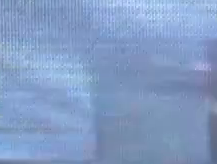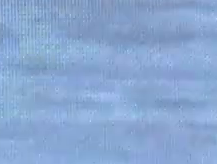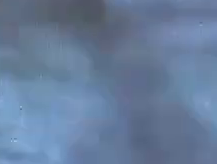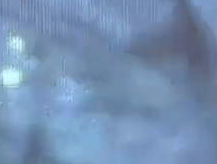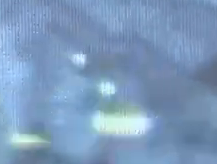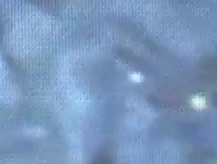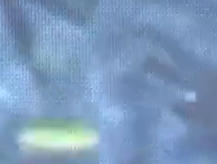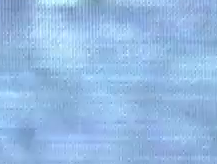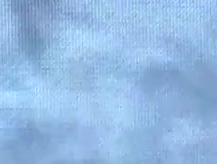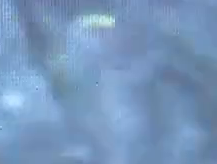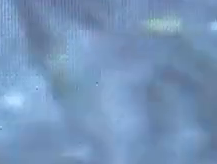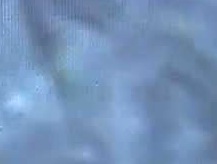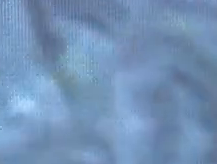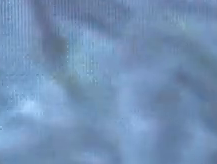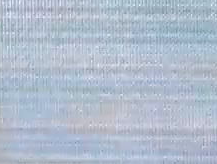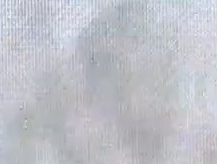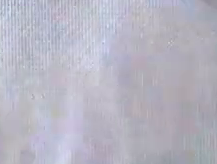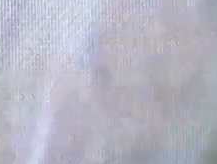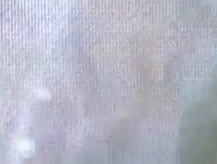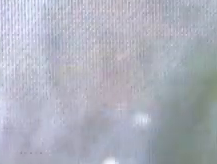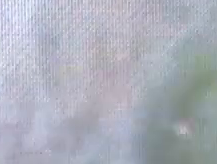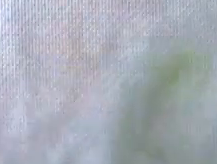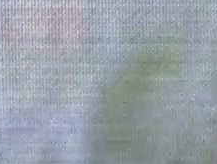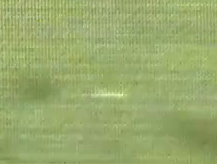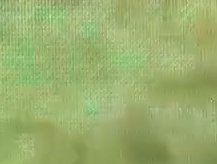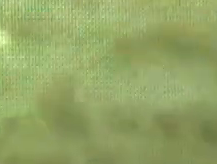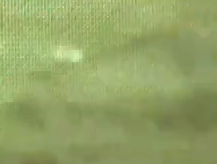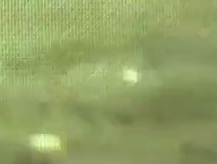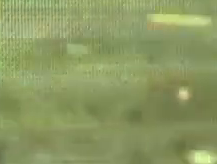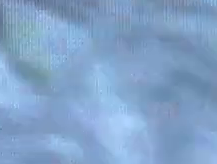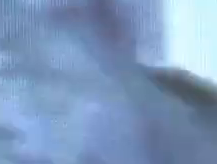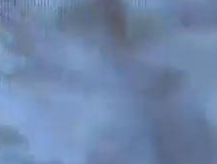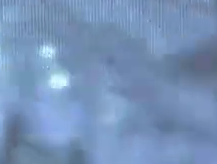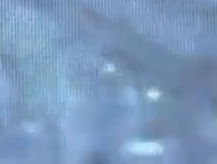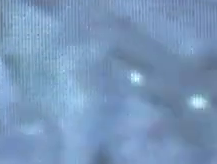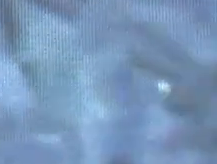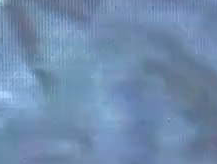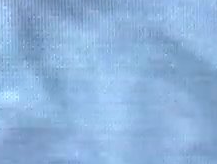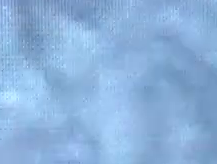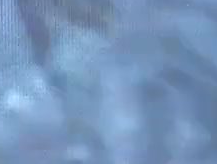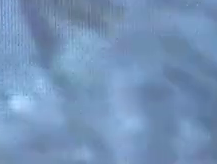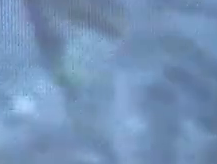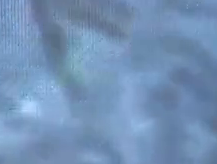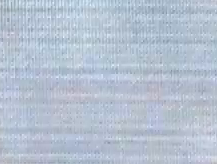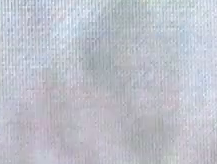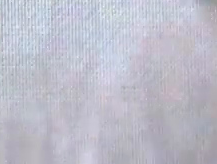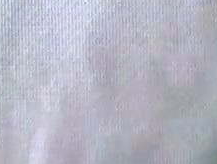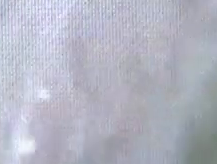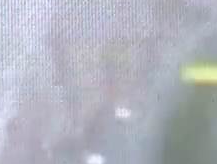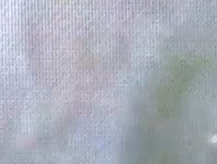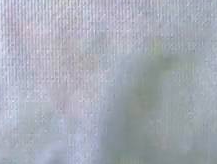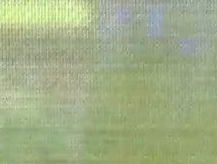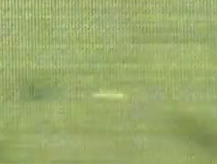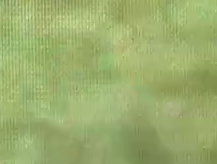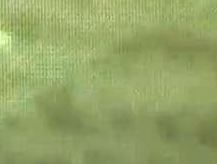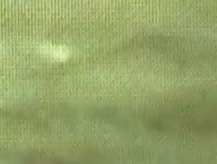que trascendieron y porque además no descartan que pueda estar en Bolivia. Esto decía el jefe de la policía